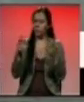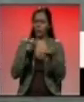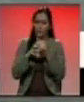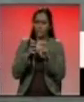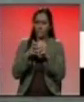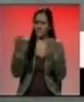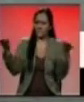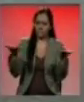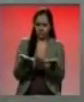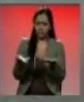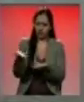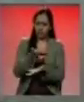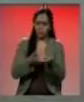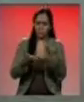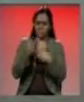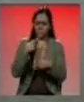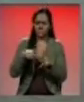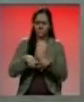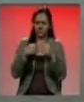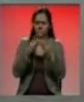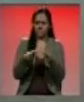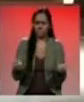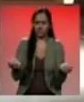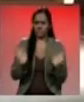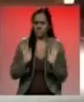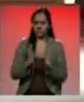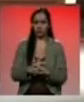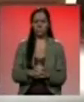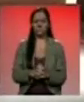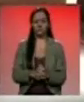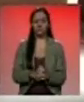tendríamos que analizar para ver de qué se trata e inmediatamente tomar una decisión. Daniel Montalvo, Gama Noticias.